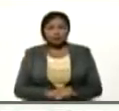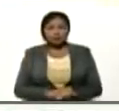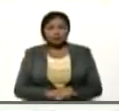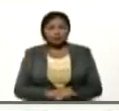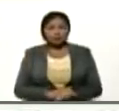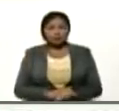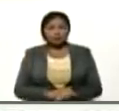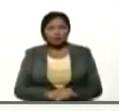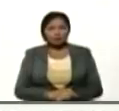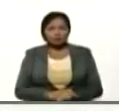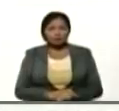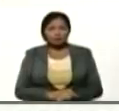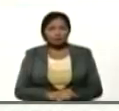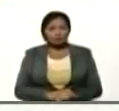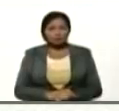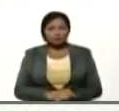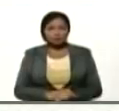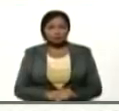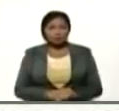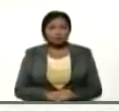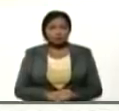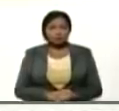Eduardo Piñate.